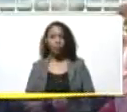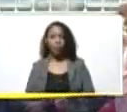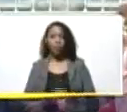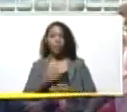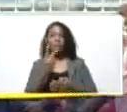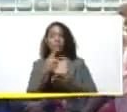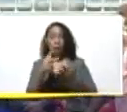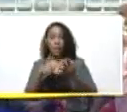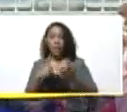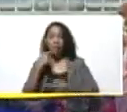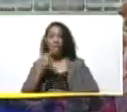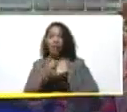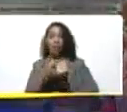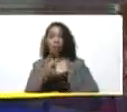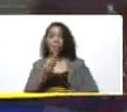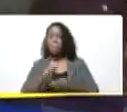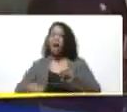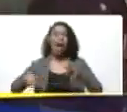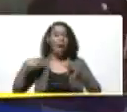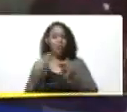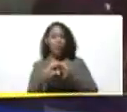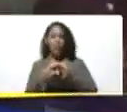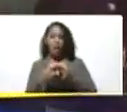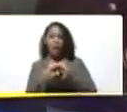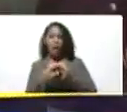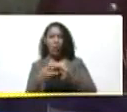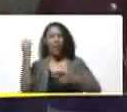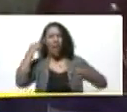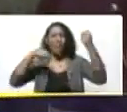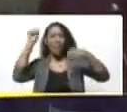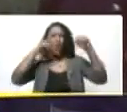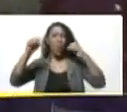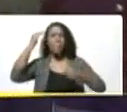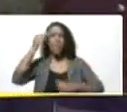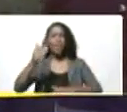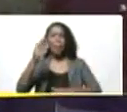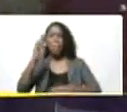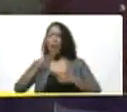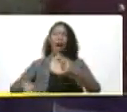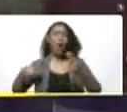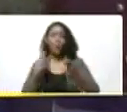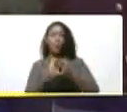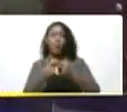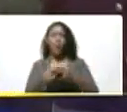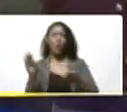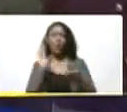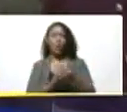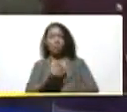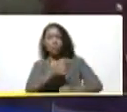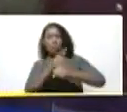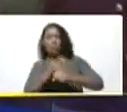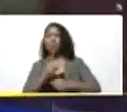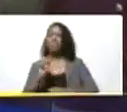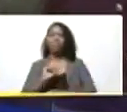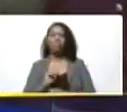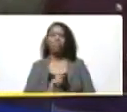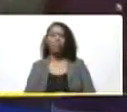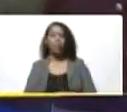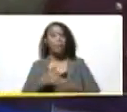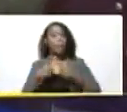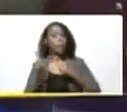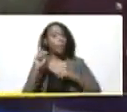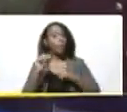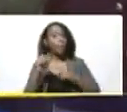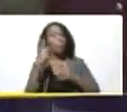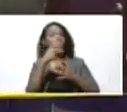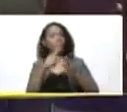Varias veces dijo, más nunca una rebelión militar, más nunca las armas. Pero también